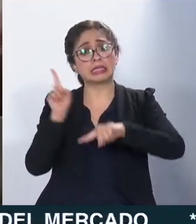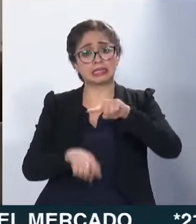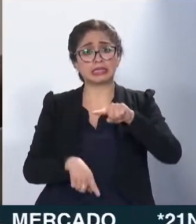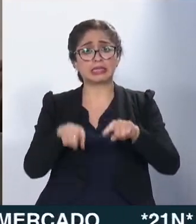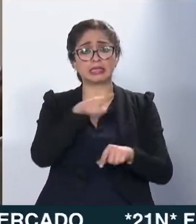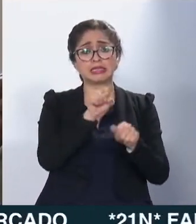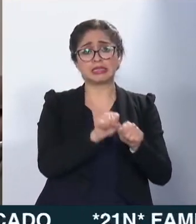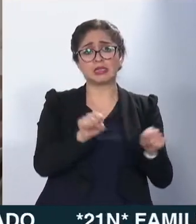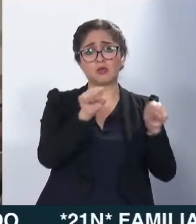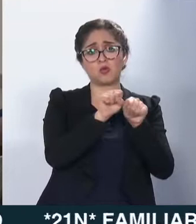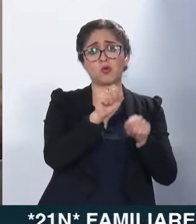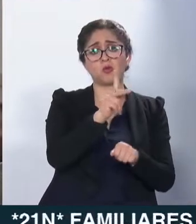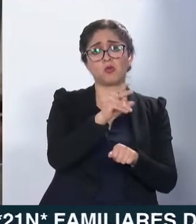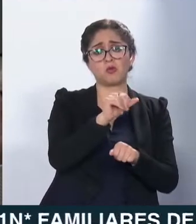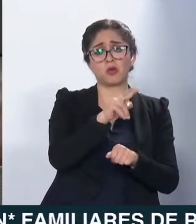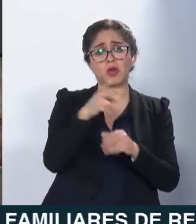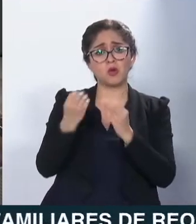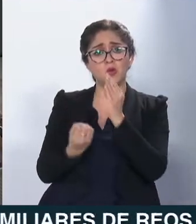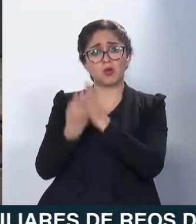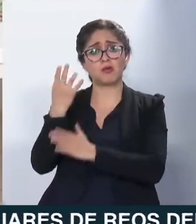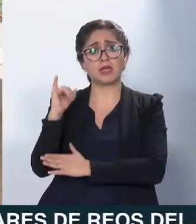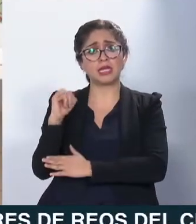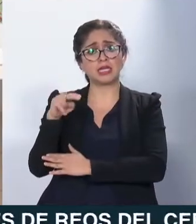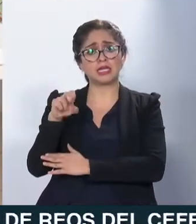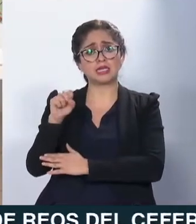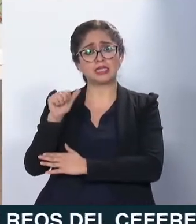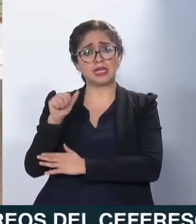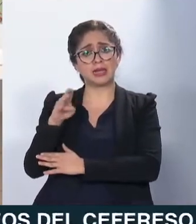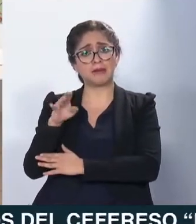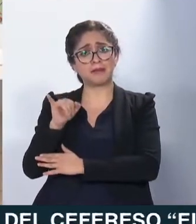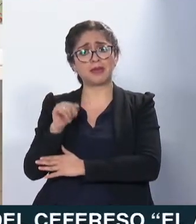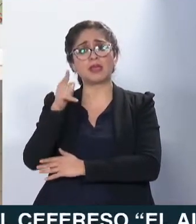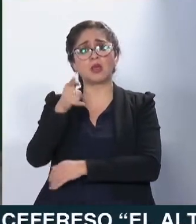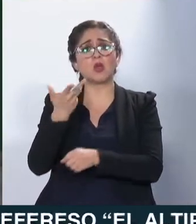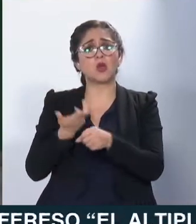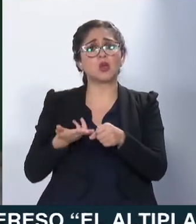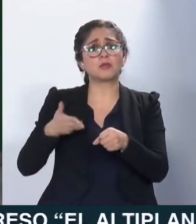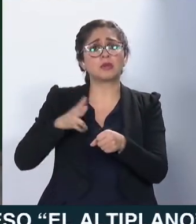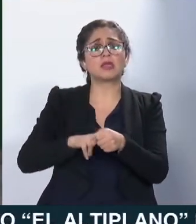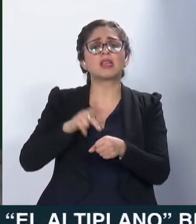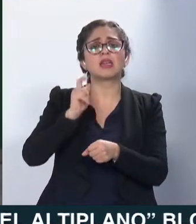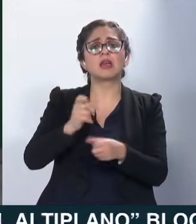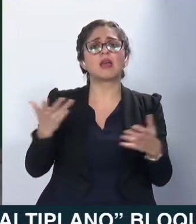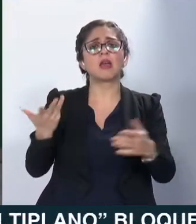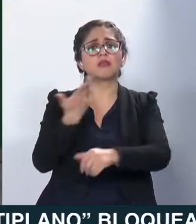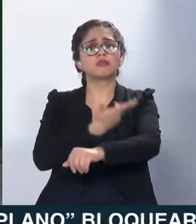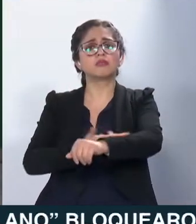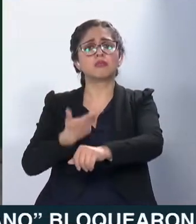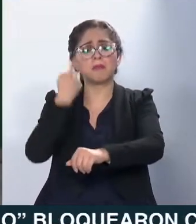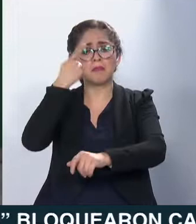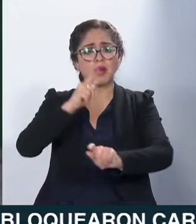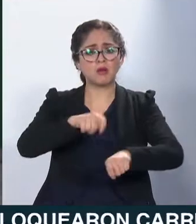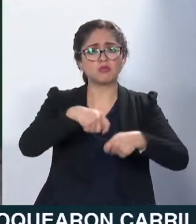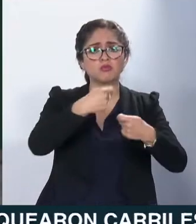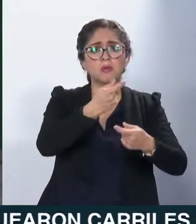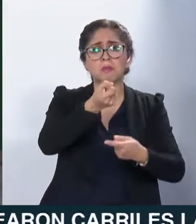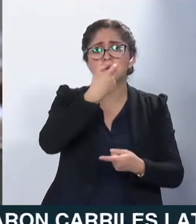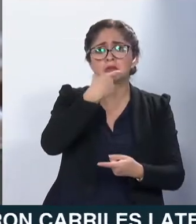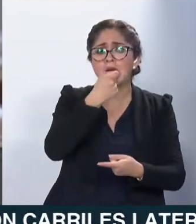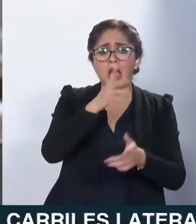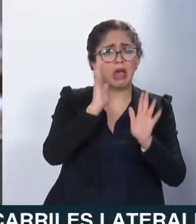y el nacimiento del Instituto de Salud para el Bienestar, en esta clínica especializada, el procedimiento para entregar medicamentos no